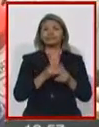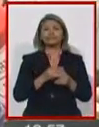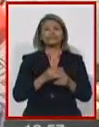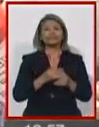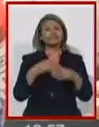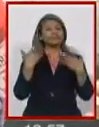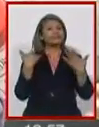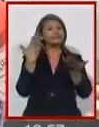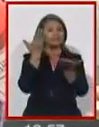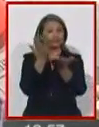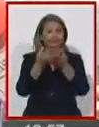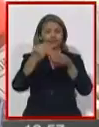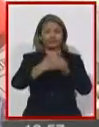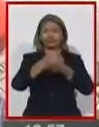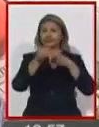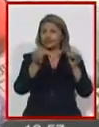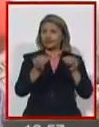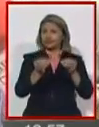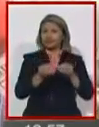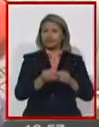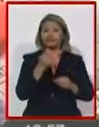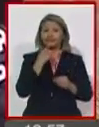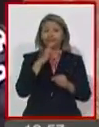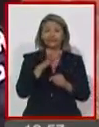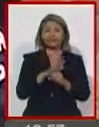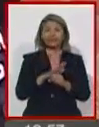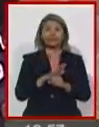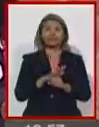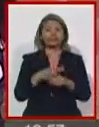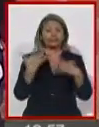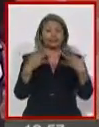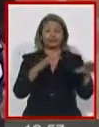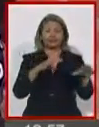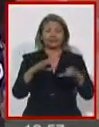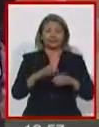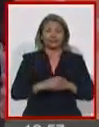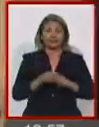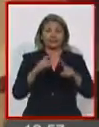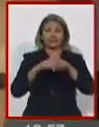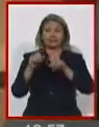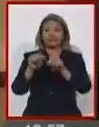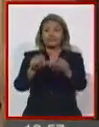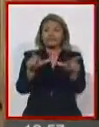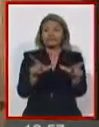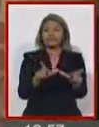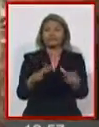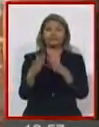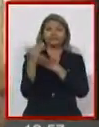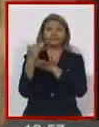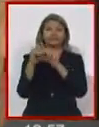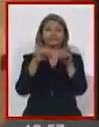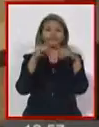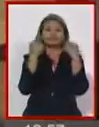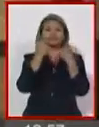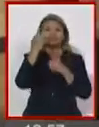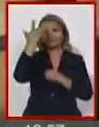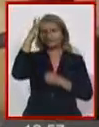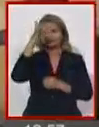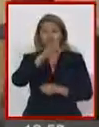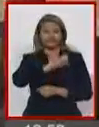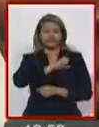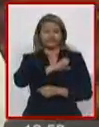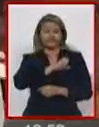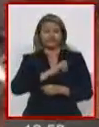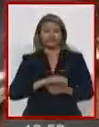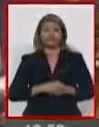han acudido bajo esas promesas. Los operativos se realizaron en distintos puntos de la ciudad. El grupo de inteligencia del